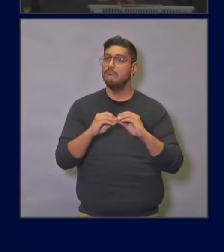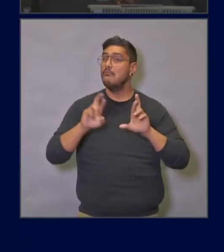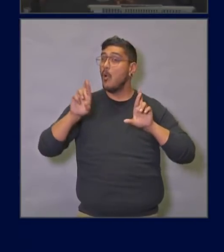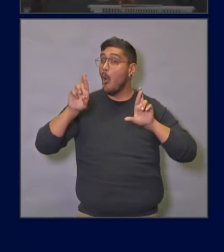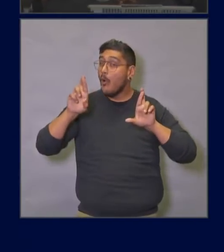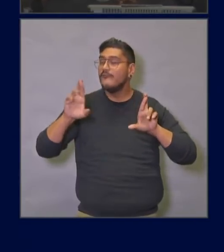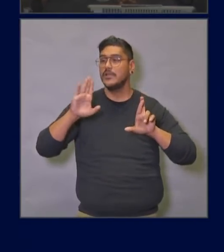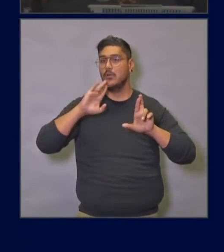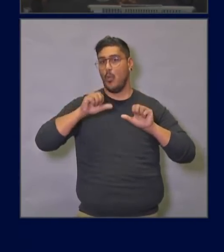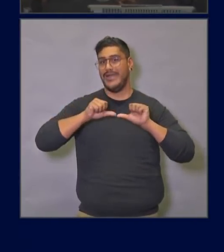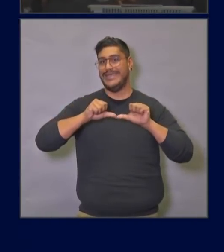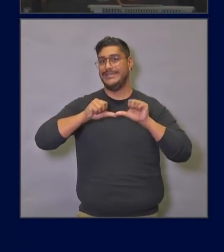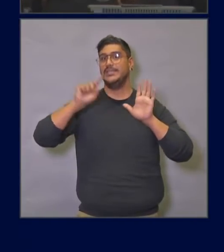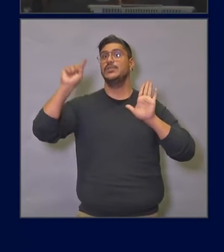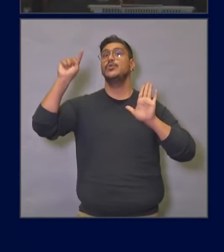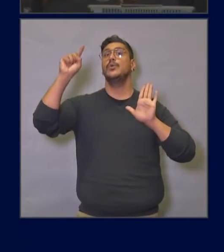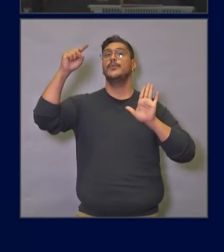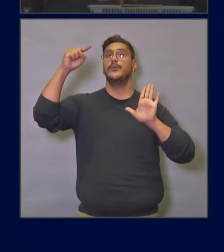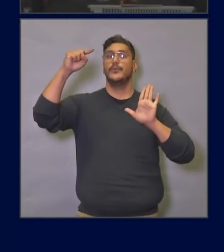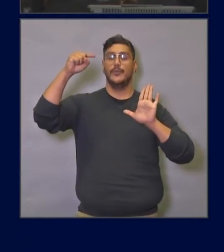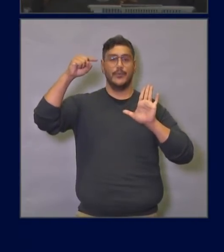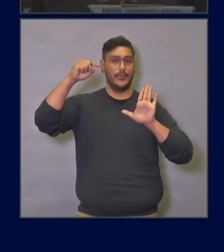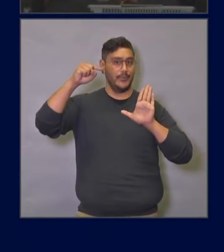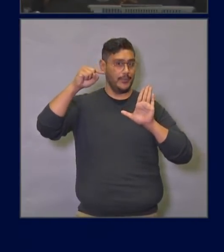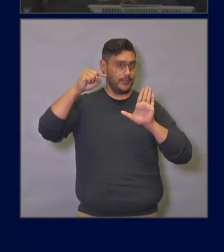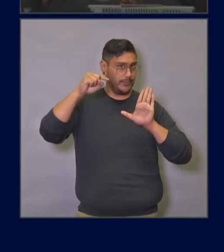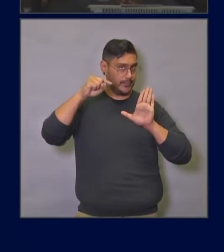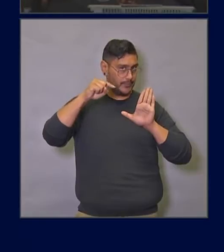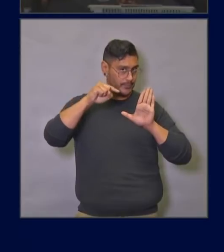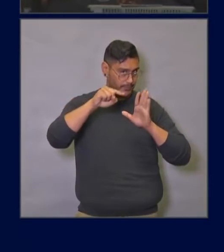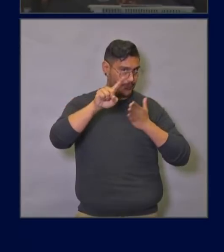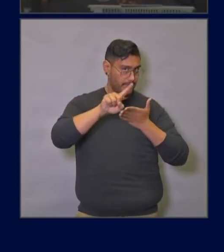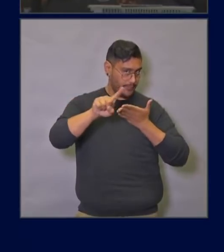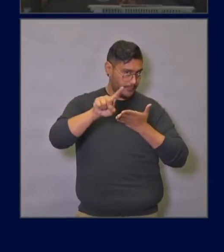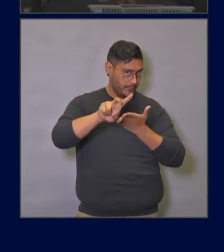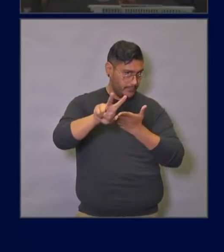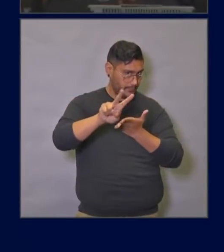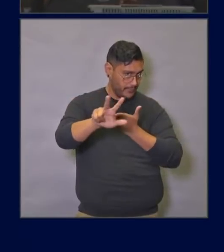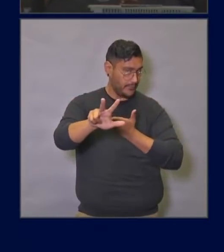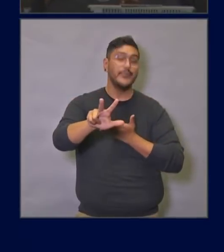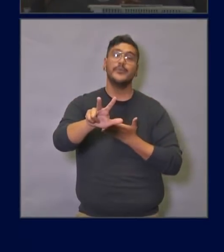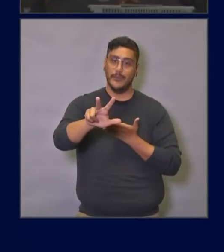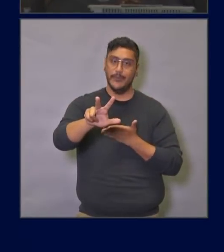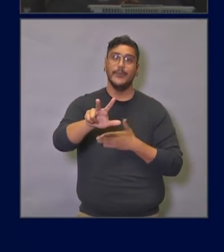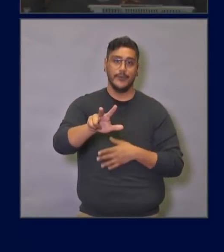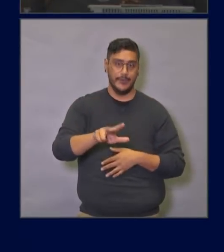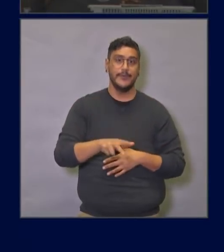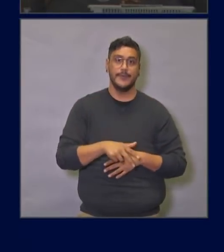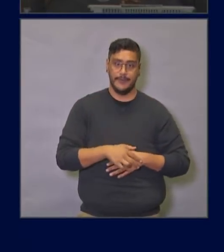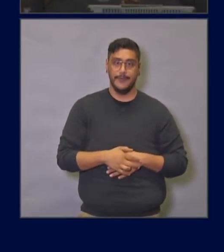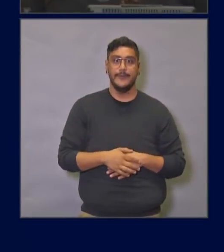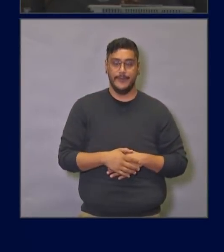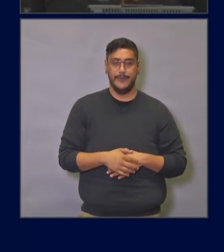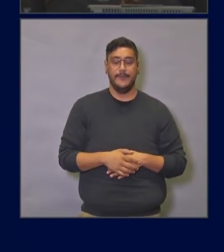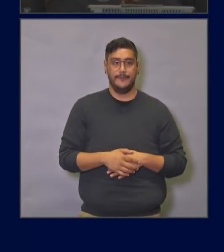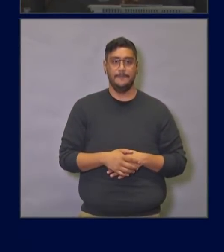se mantendrá en los próximos días y semanas y todos debemos estar atentos. Next slide.